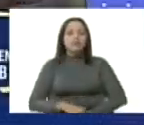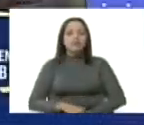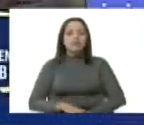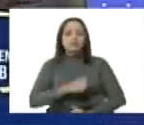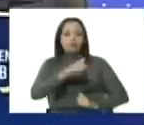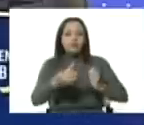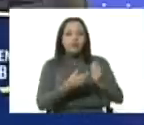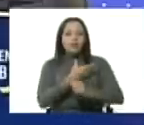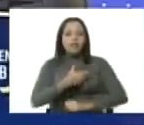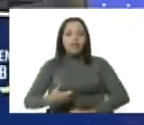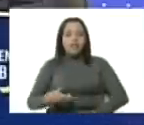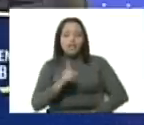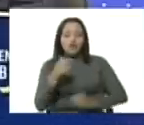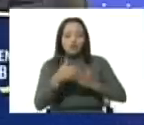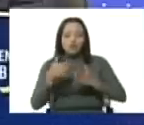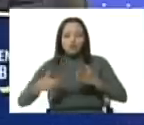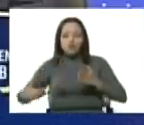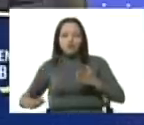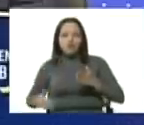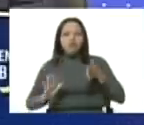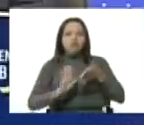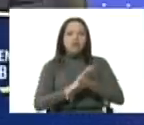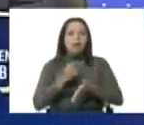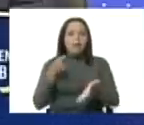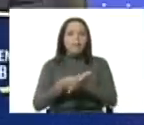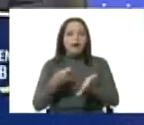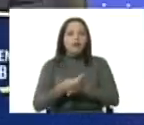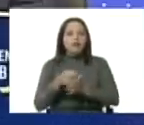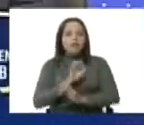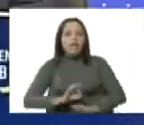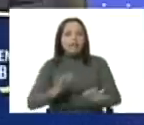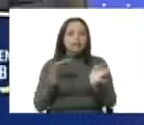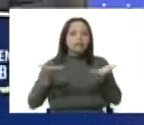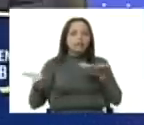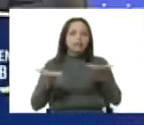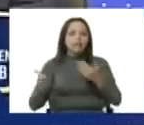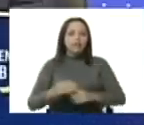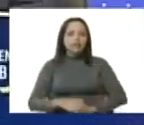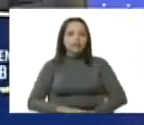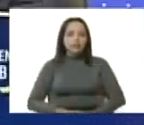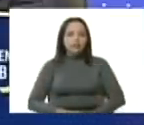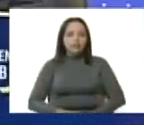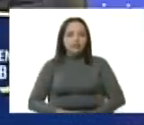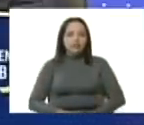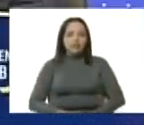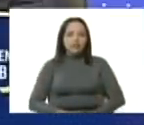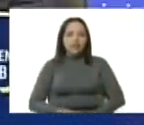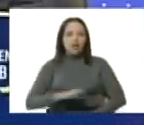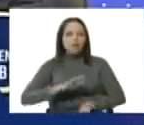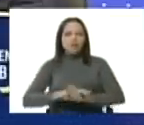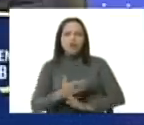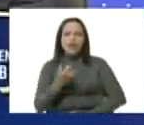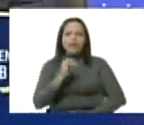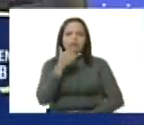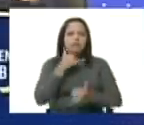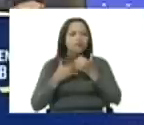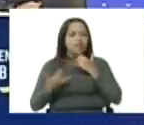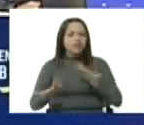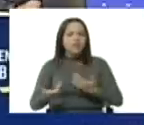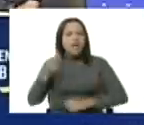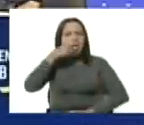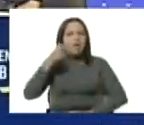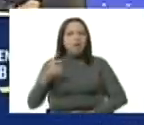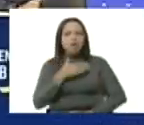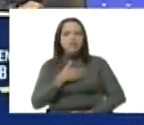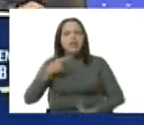rezaguen las tarifas de ningún servicio, hermanos y hermanas, compañeros, porque es un error. El pueblo